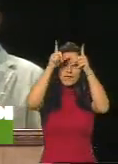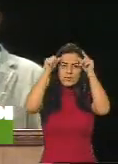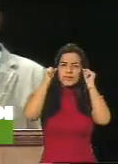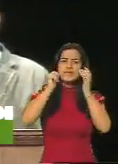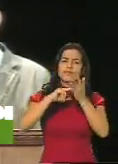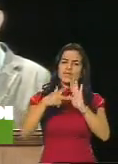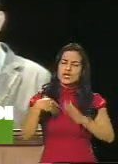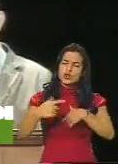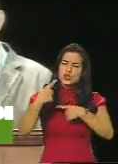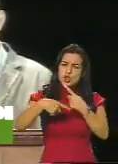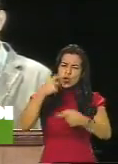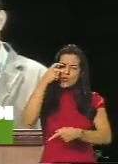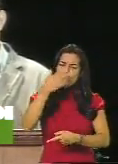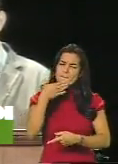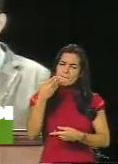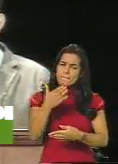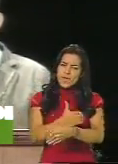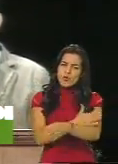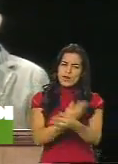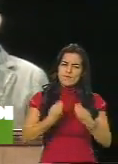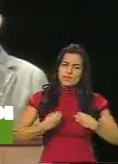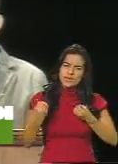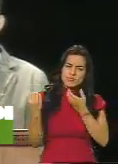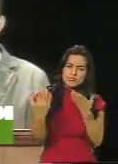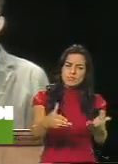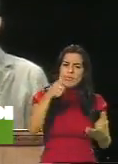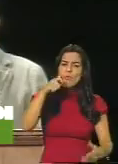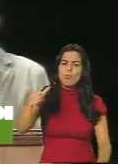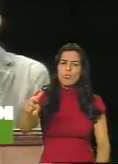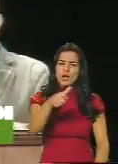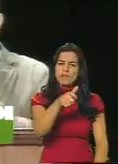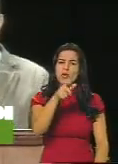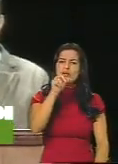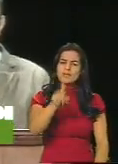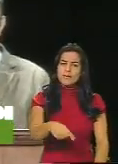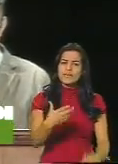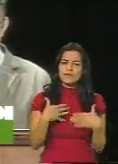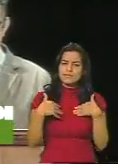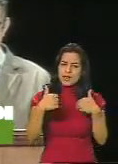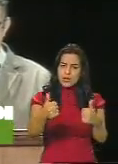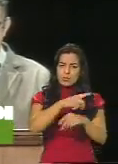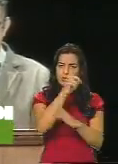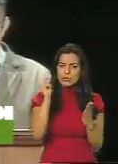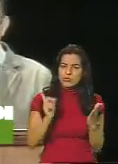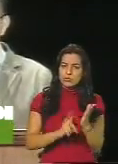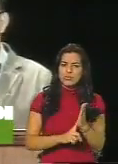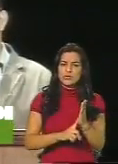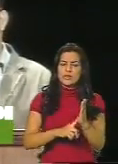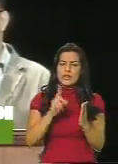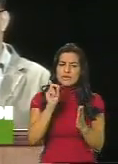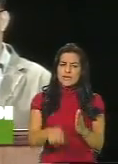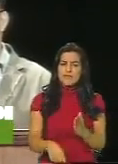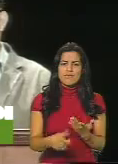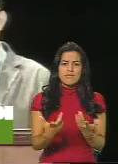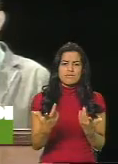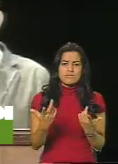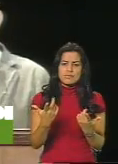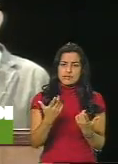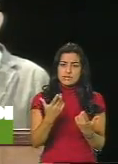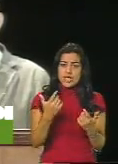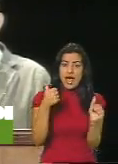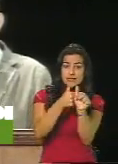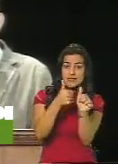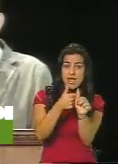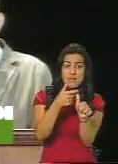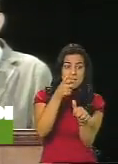cada día mejor calidad de vida a nuestro pueblo, para dar una salud integral, para convertirse más allá de la